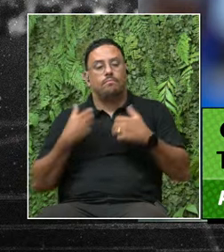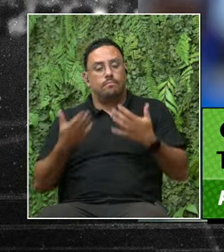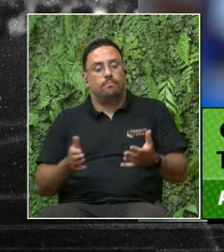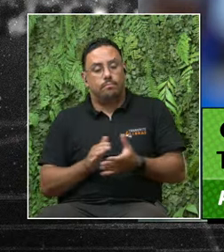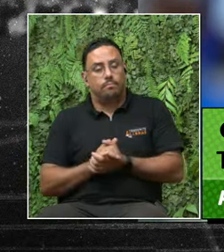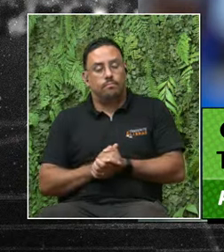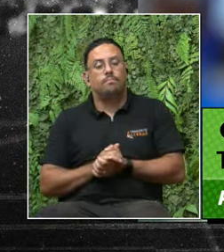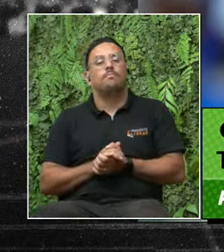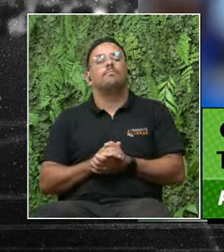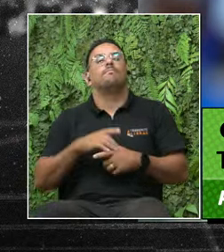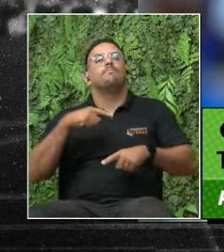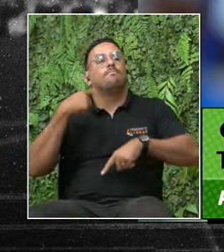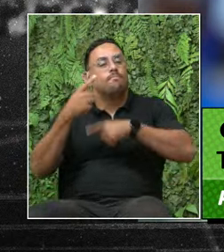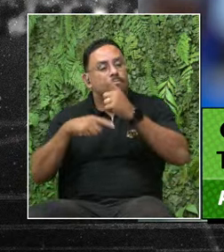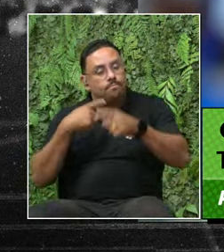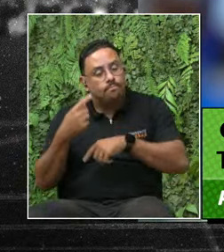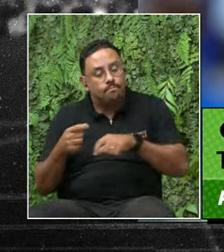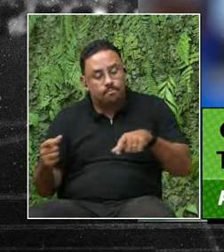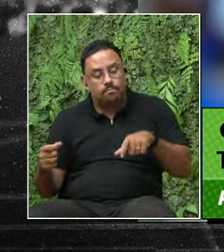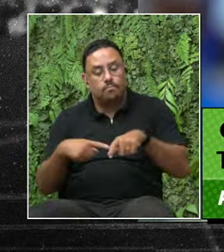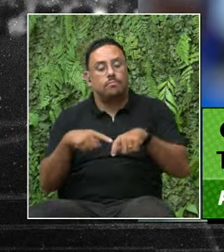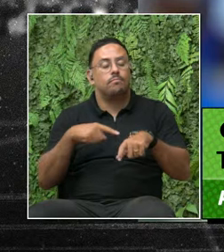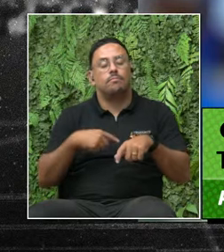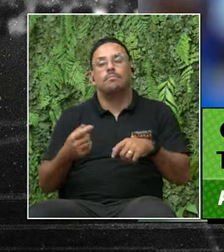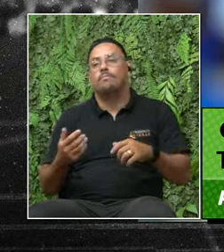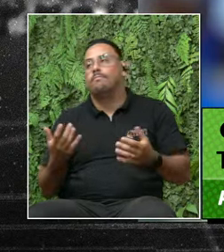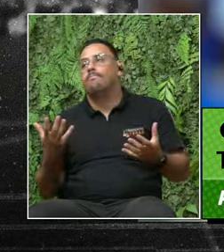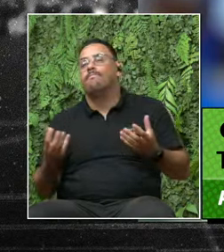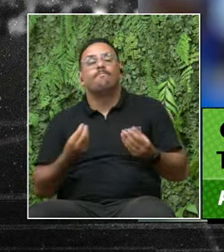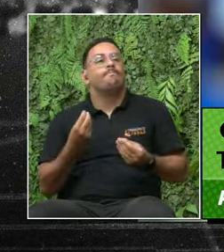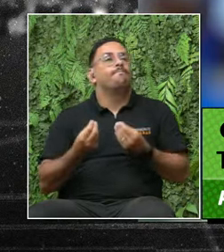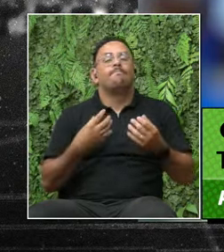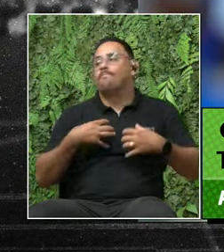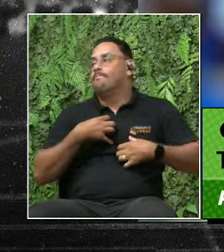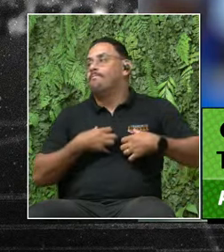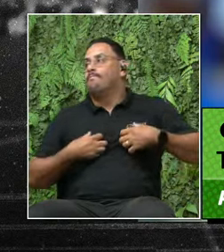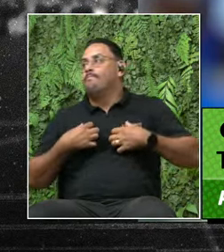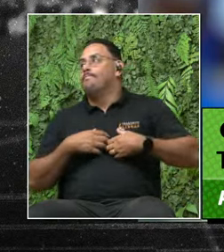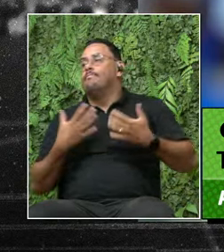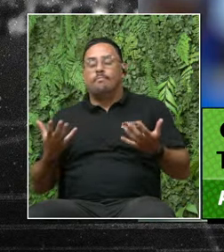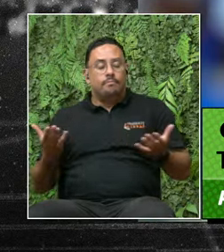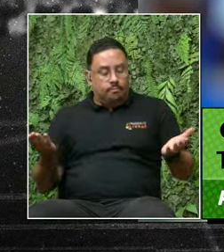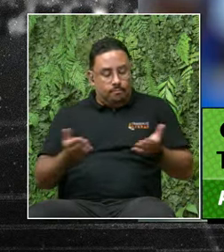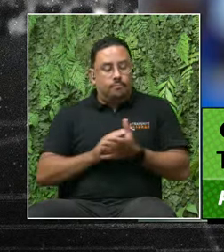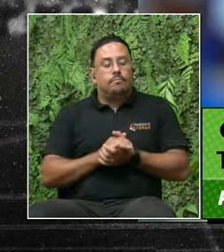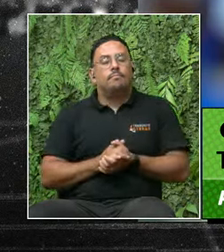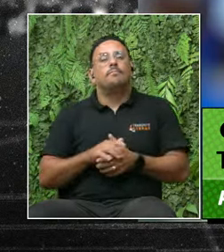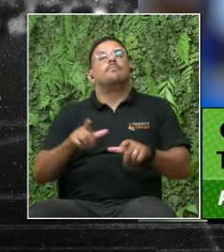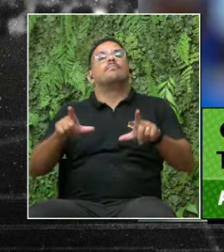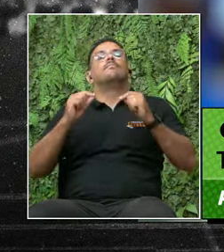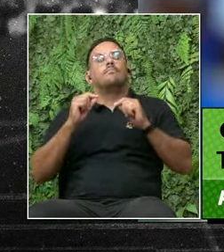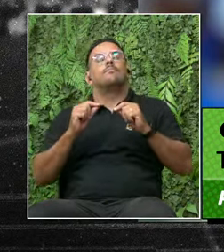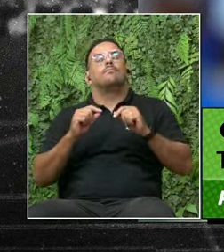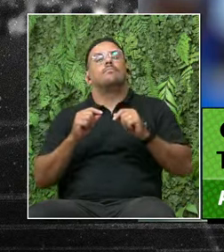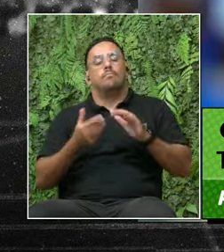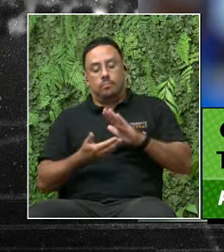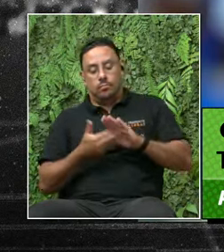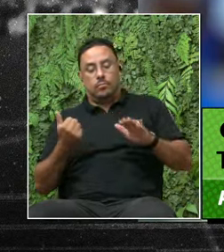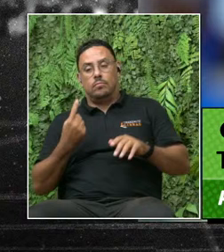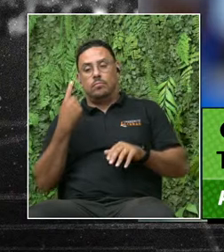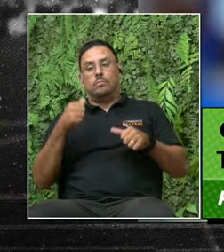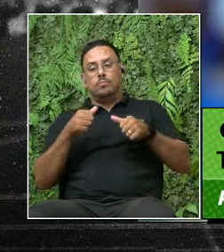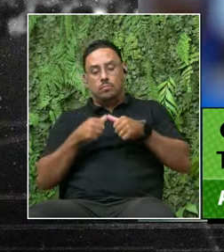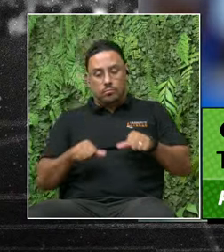Ahí después del go no NE un Ahí deci con unero